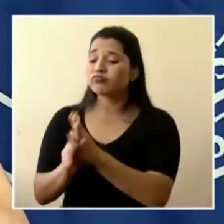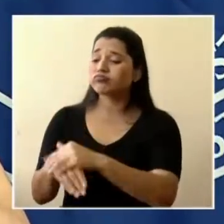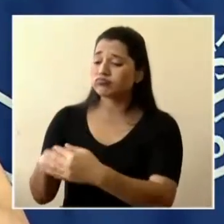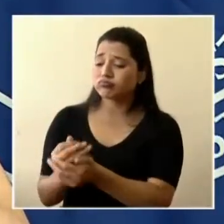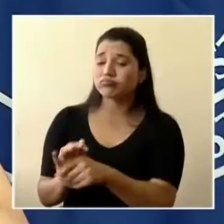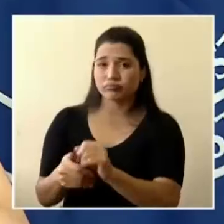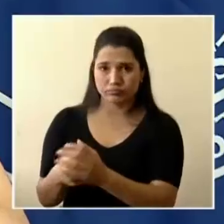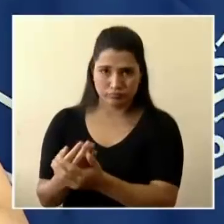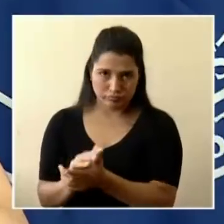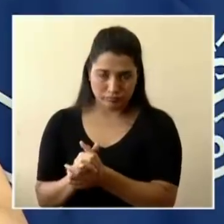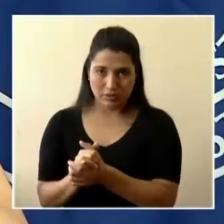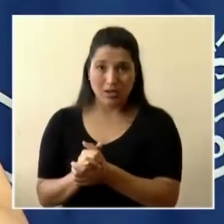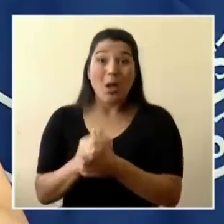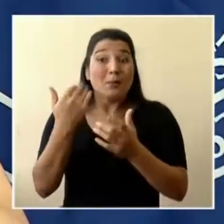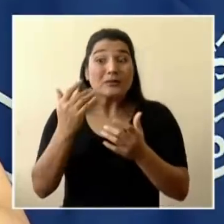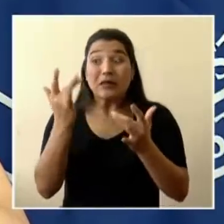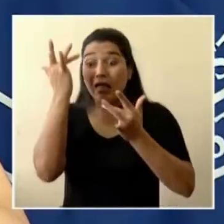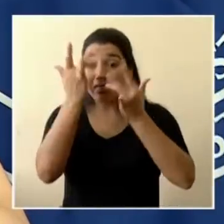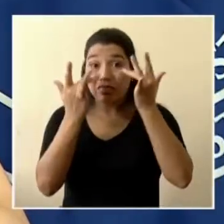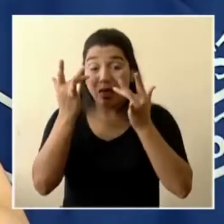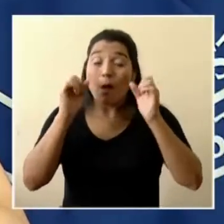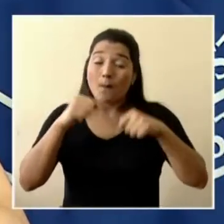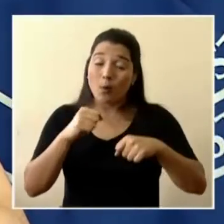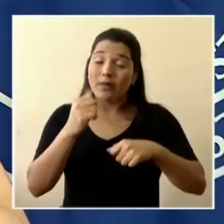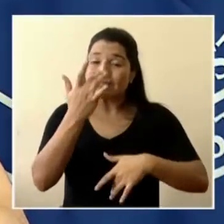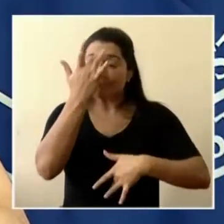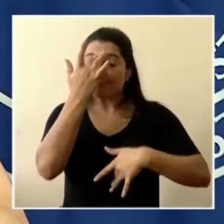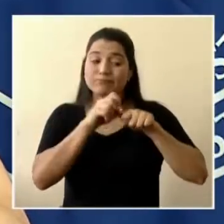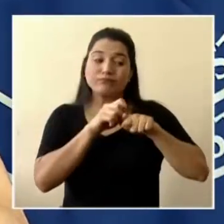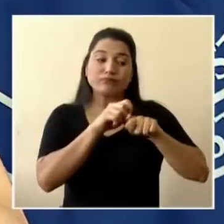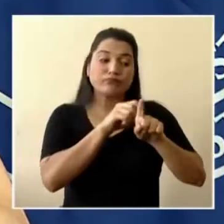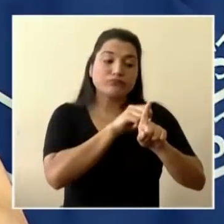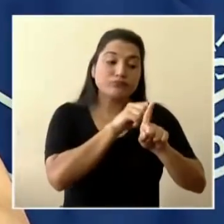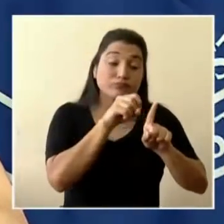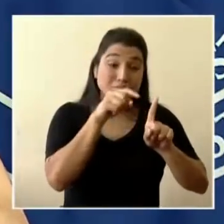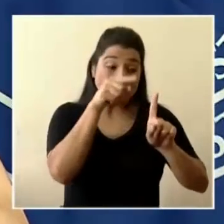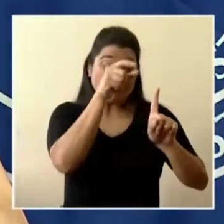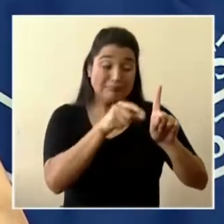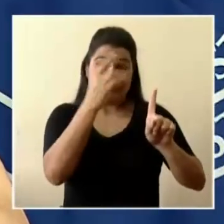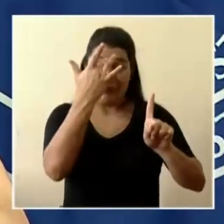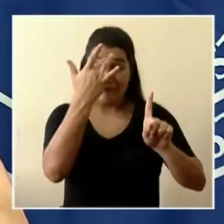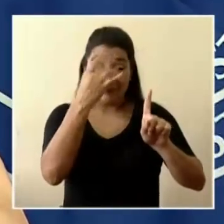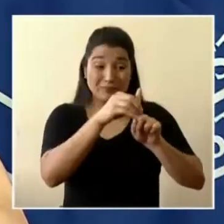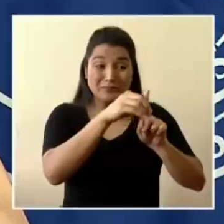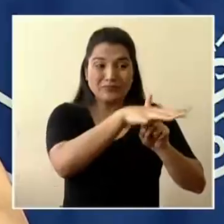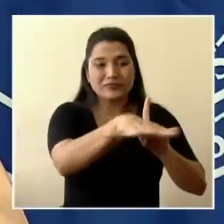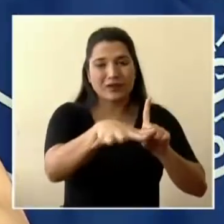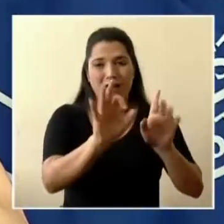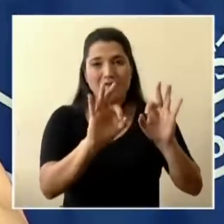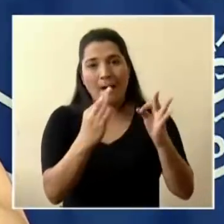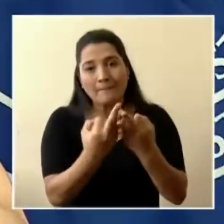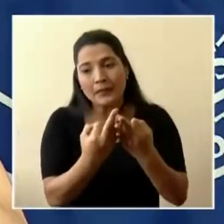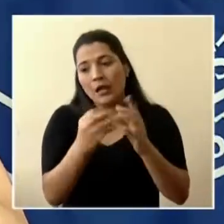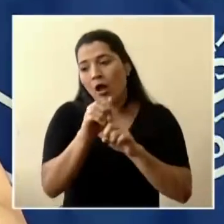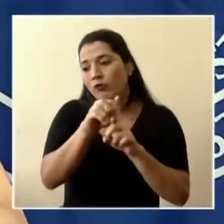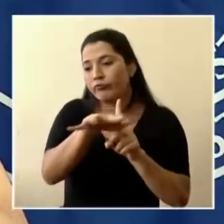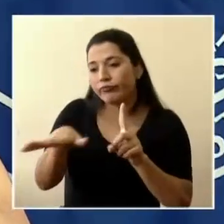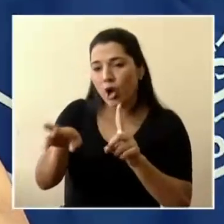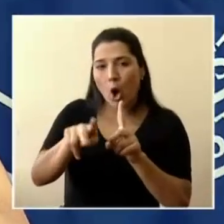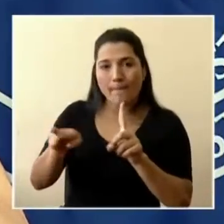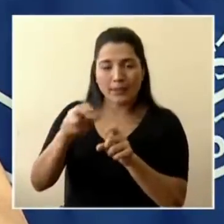casos en nuestra familia o en nuestro lugar de trabajo. Así que, de verdad, esas medidas de higiene deben continuarse incluso cuando